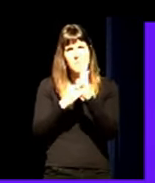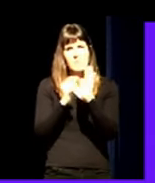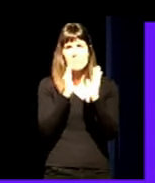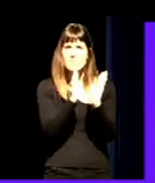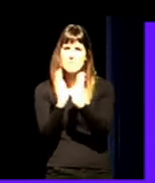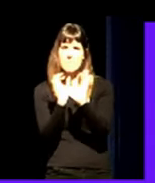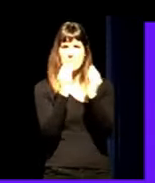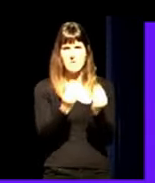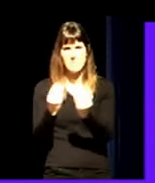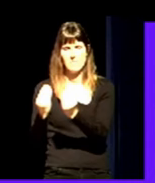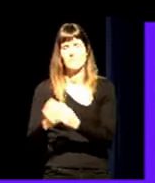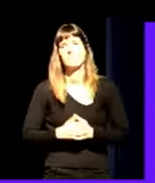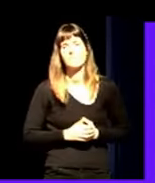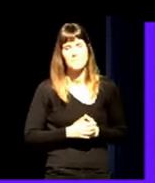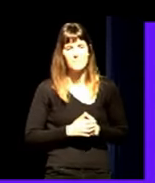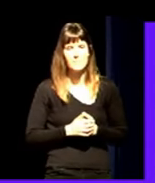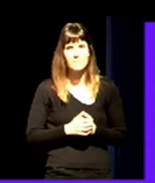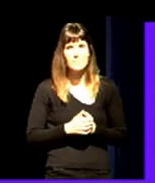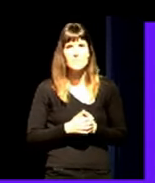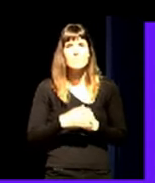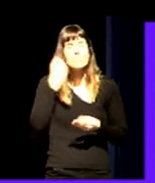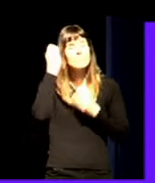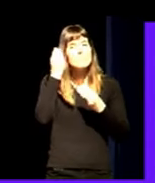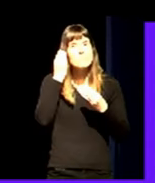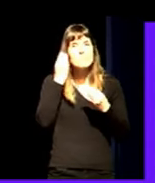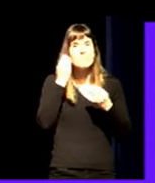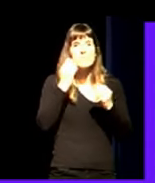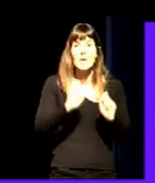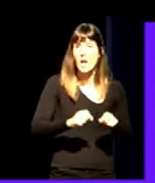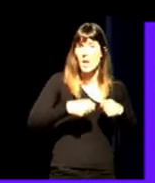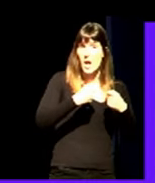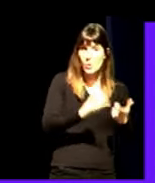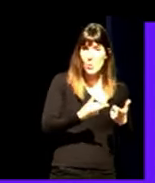esto. ¿Pensamos que es algo innato o es algo capacitable?